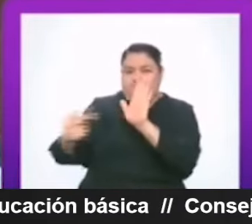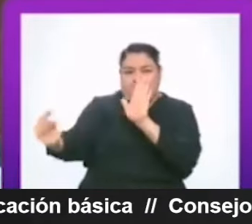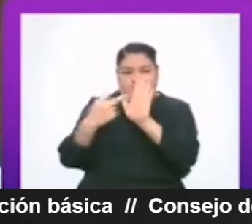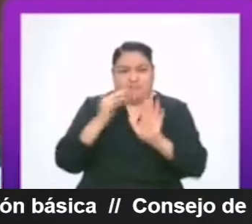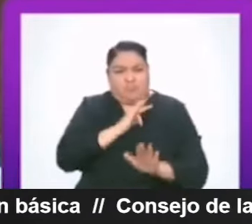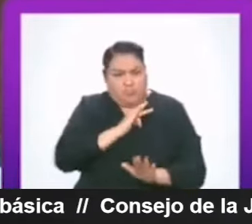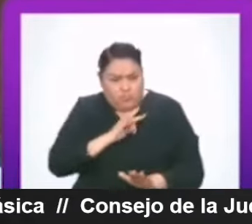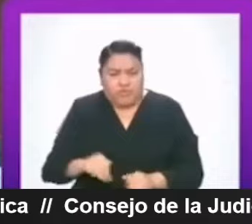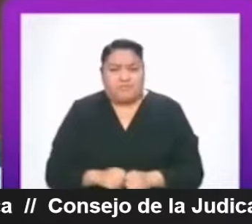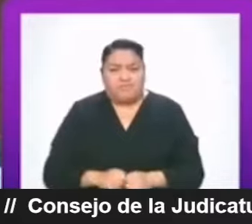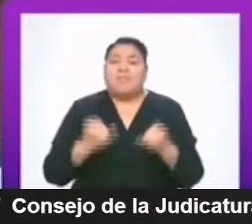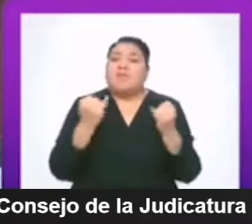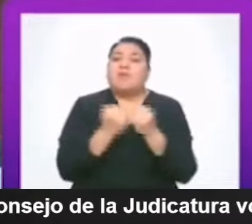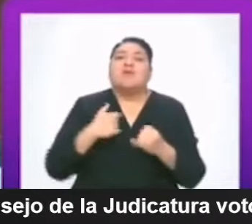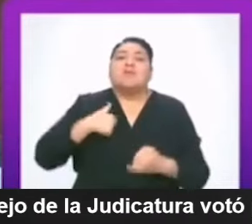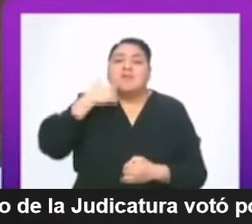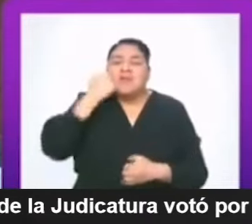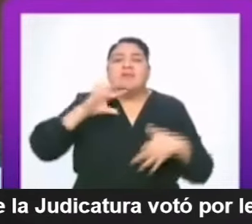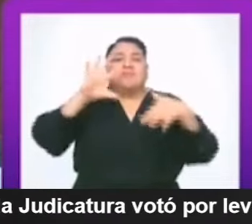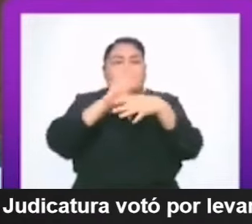Por otra parte, quiero expresarlo